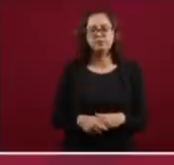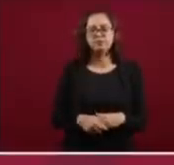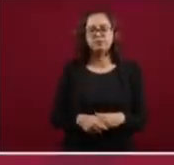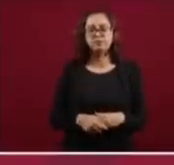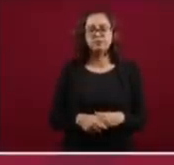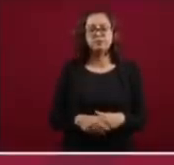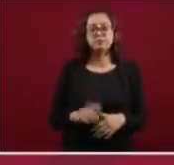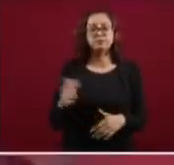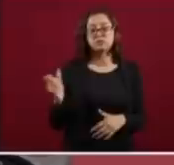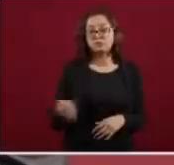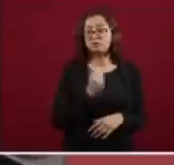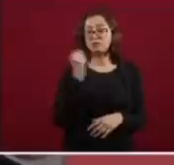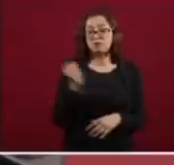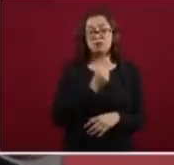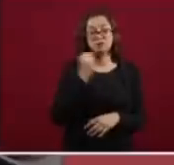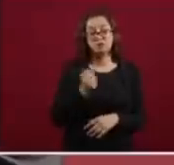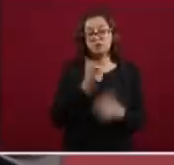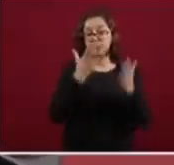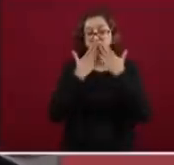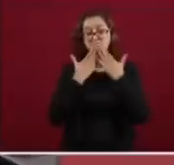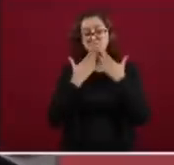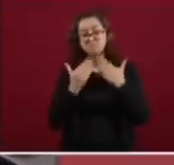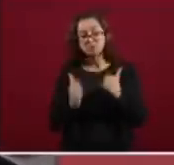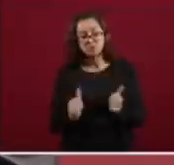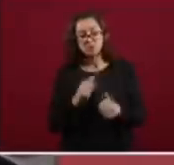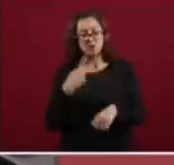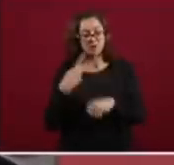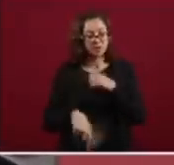afortunadamente también no pasó nada